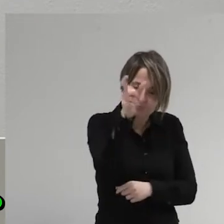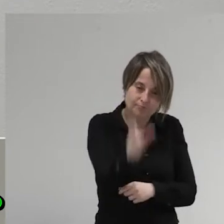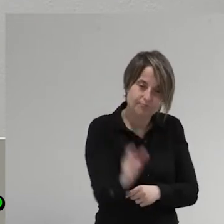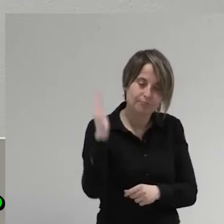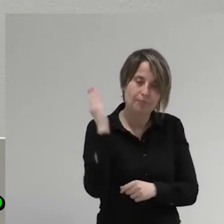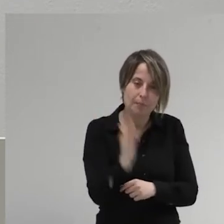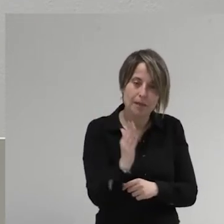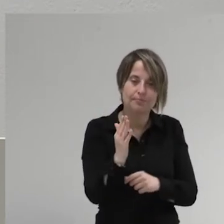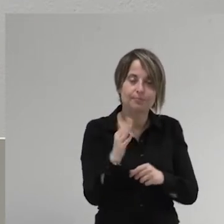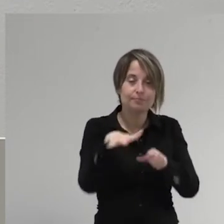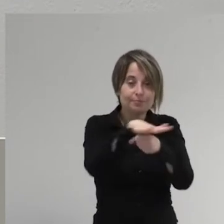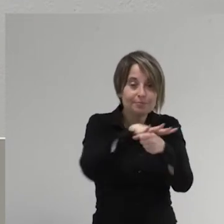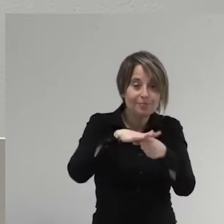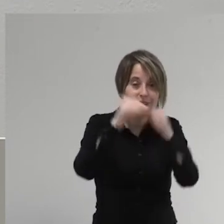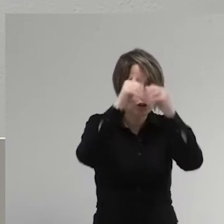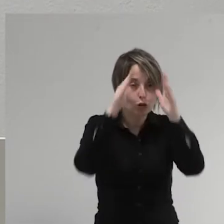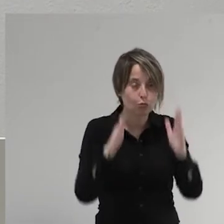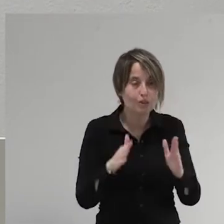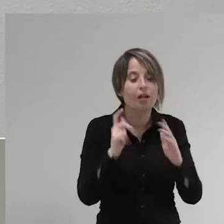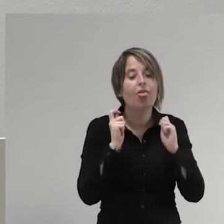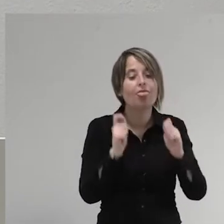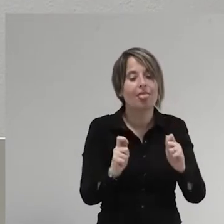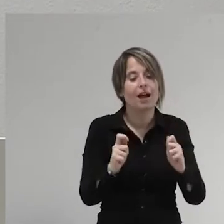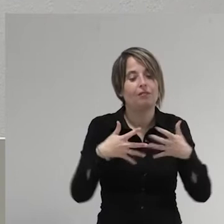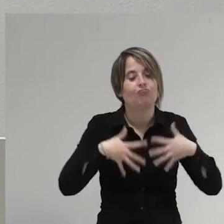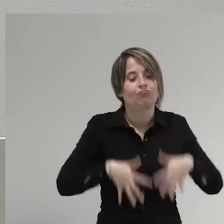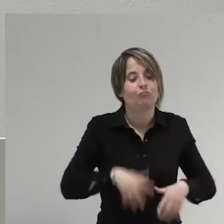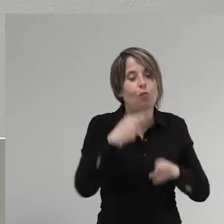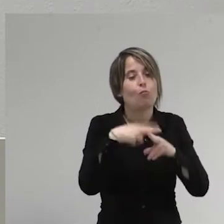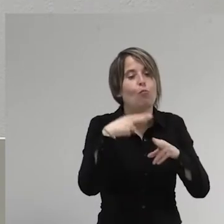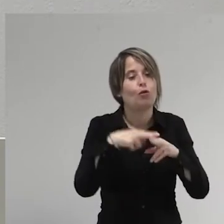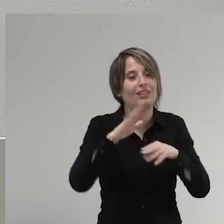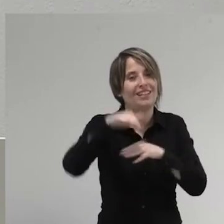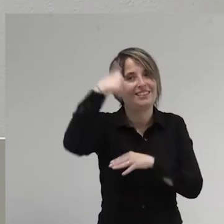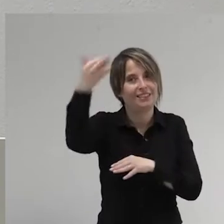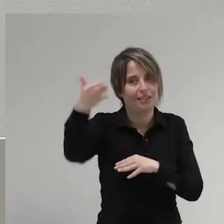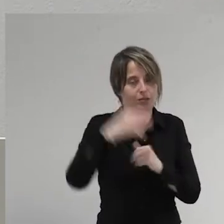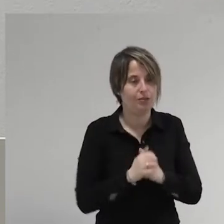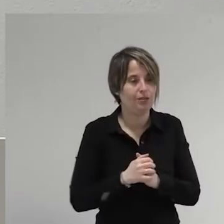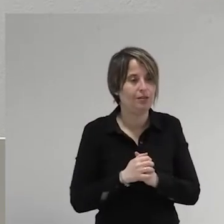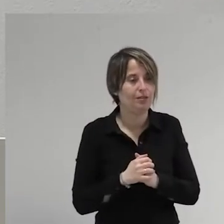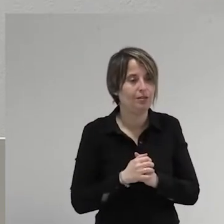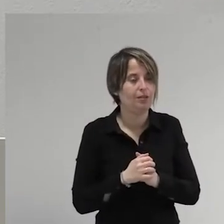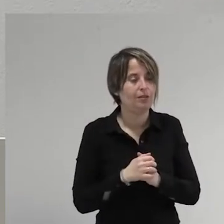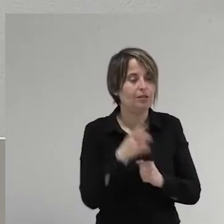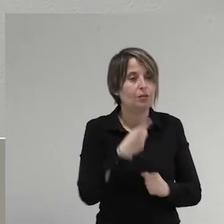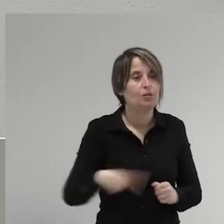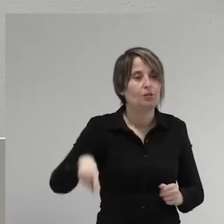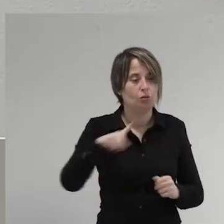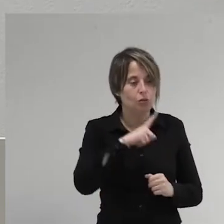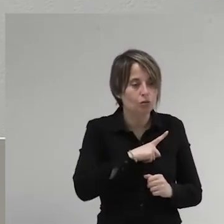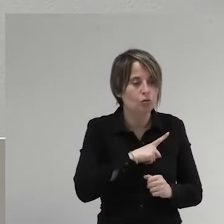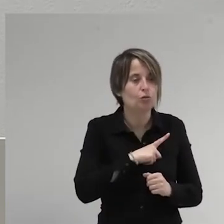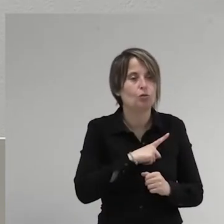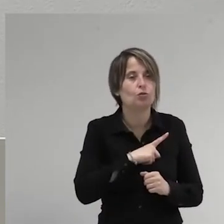en lo doméstico dota de sentido a las políticas exteriores. O sea, la idea que tenemos de